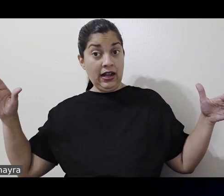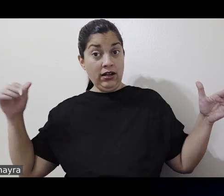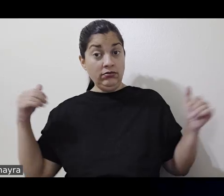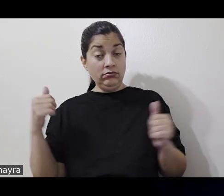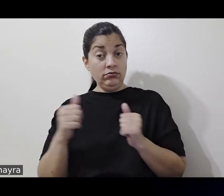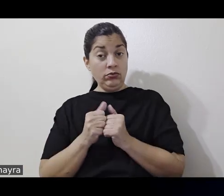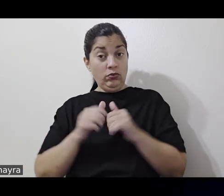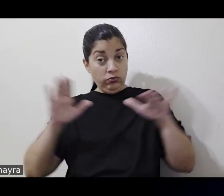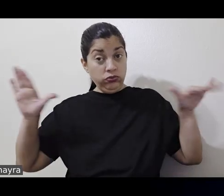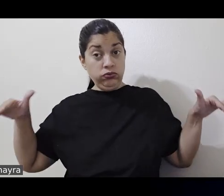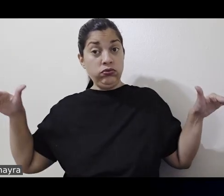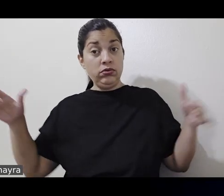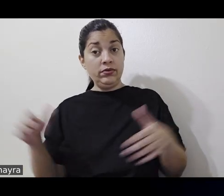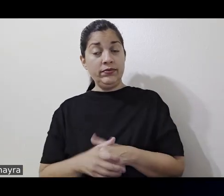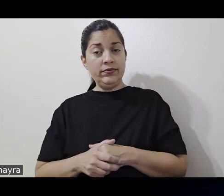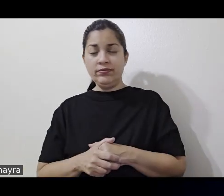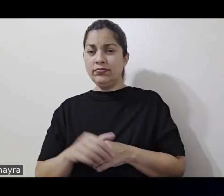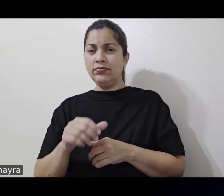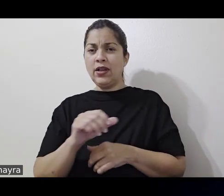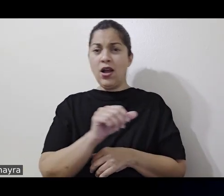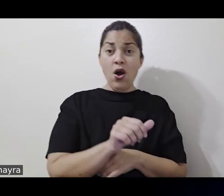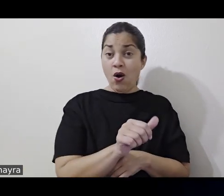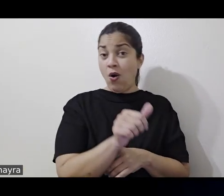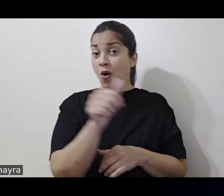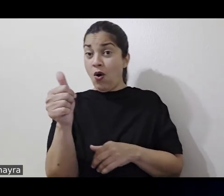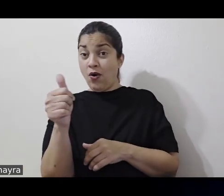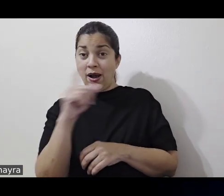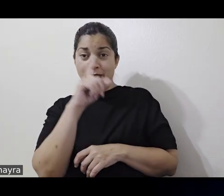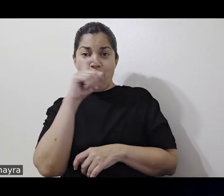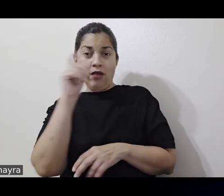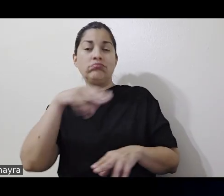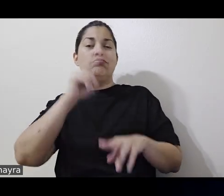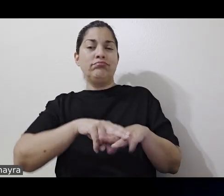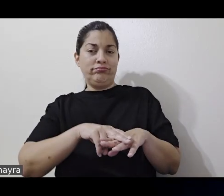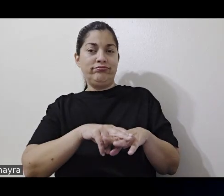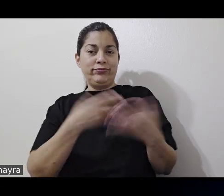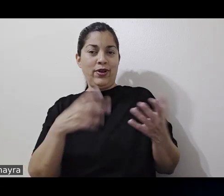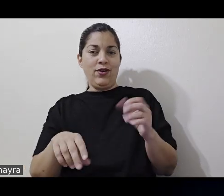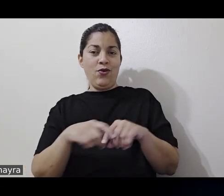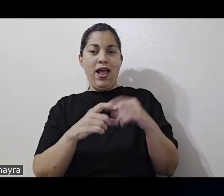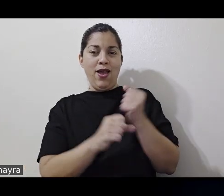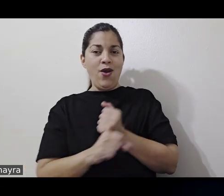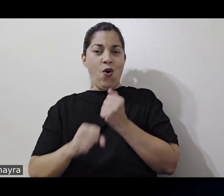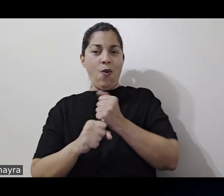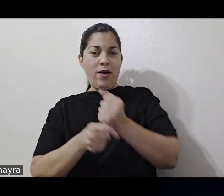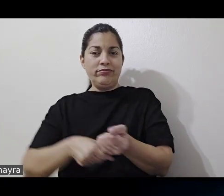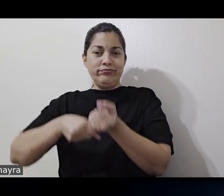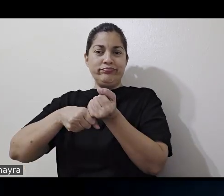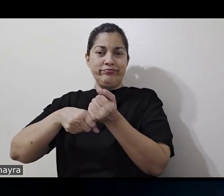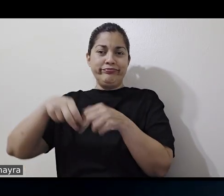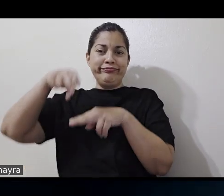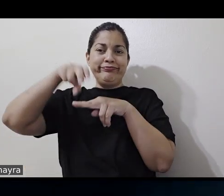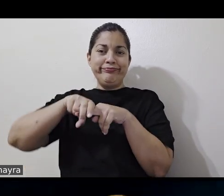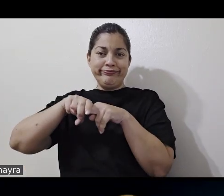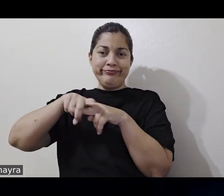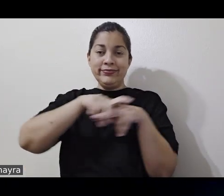con esas pencas. Ok. Y la otra, pues, es la bruja tradicional que vuela con su escoba. Ok. Y